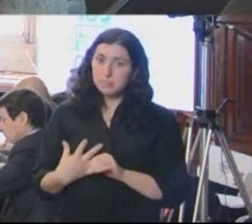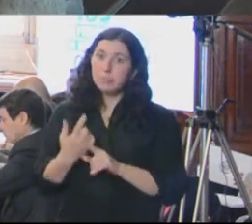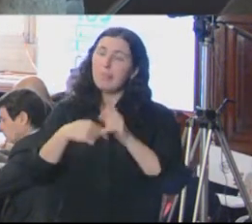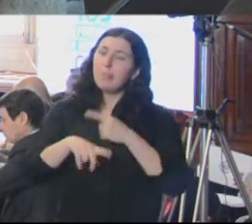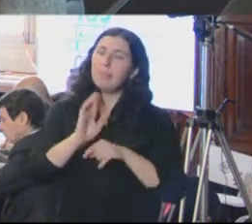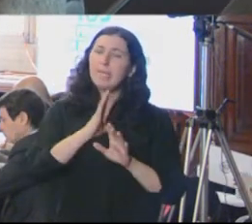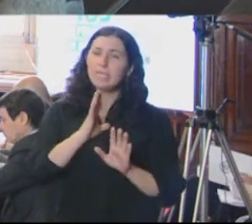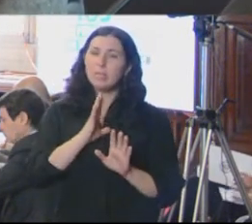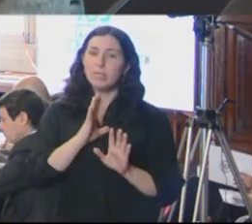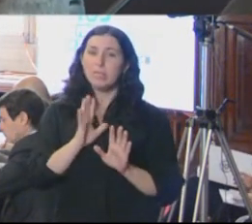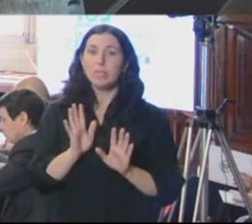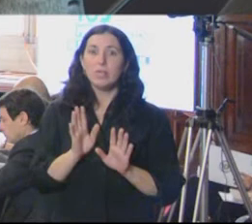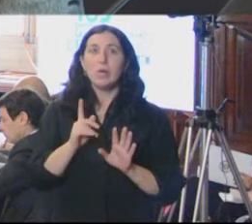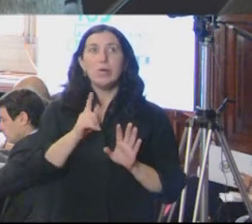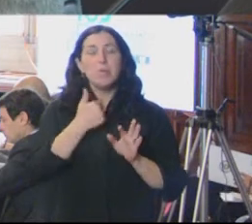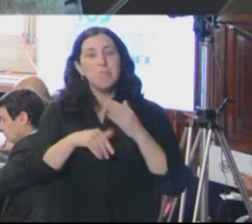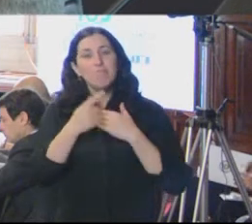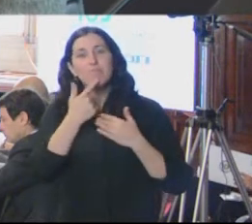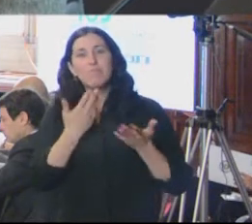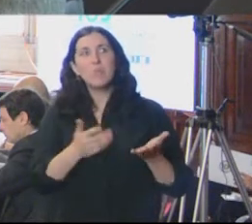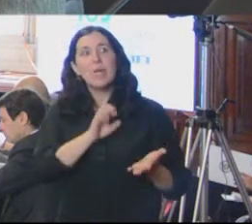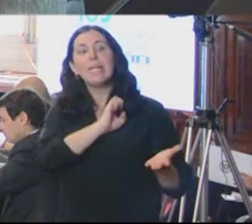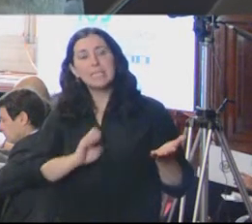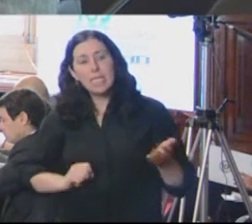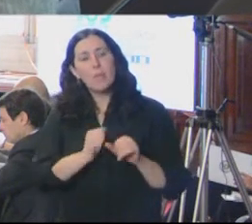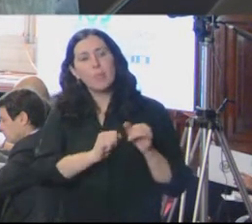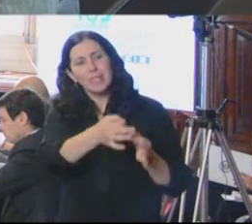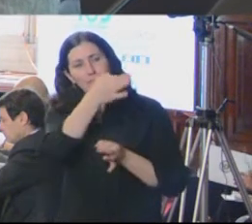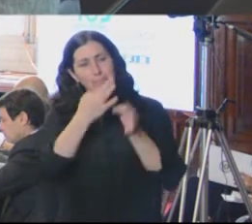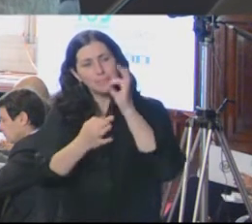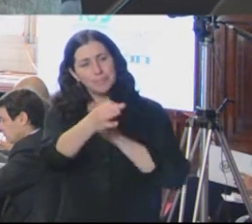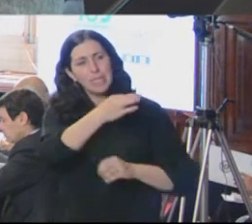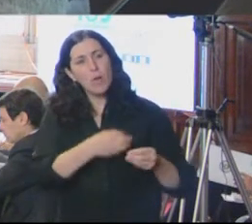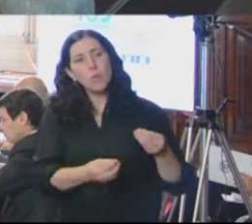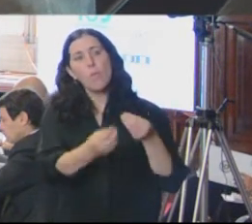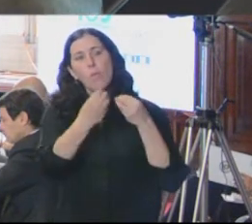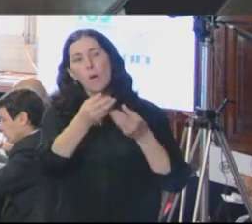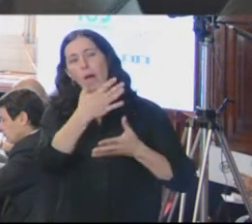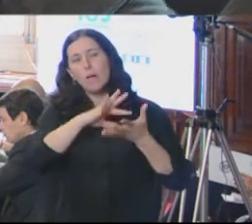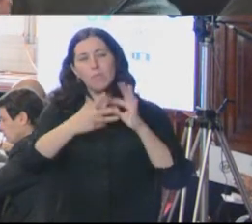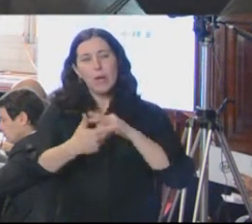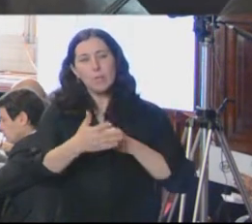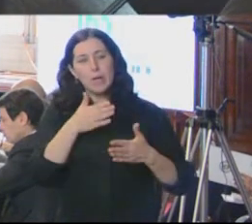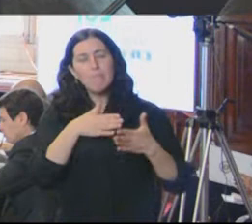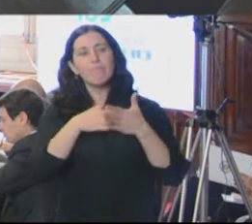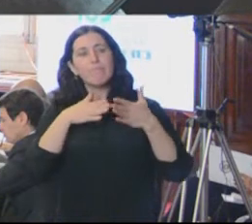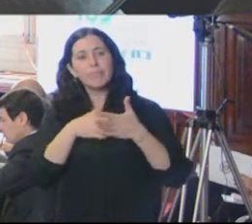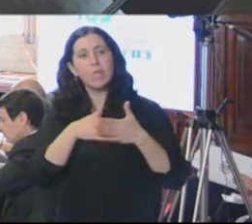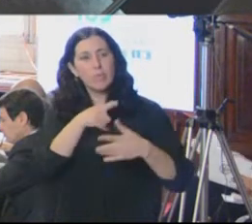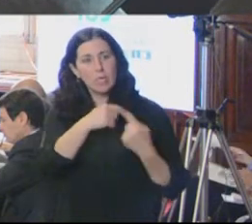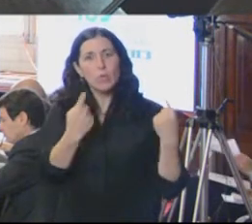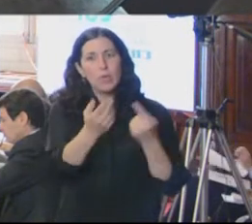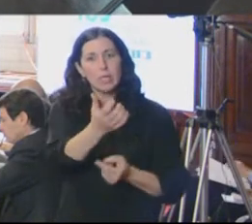si el Estado nos puede señalar cuáles son precisamente los obstáculos que puede